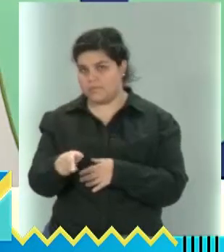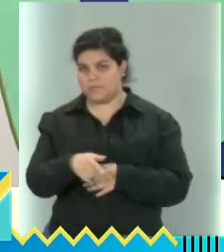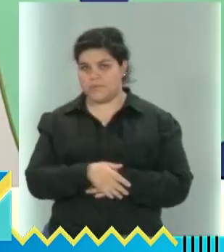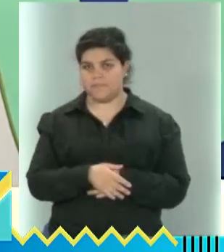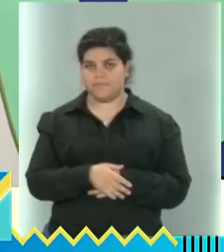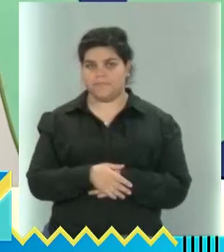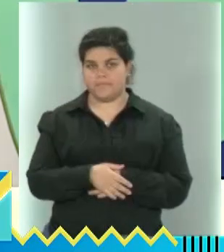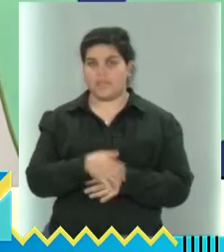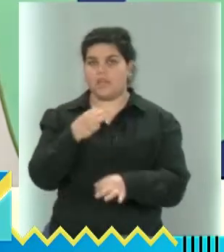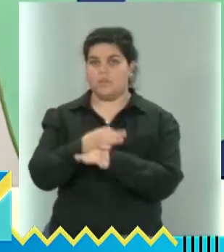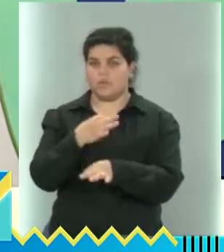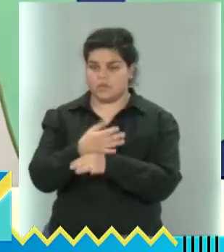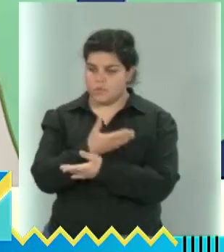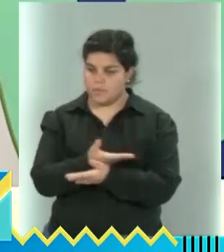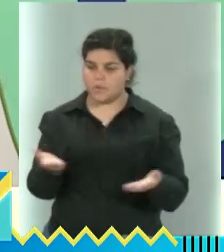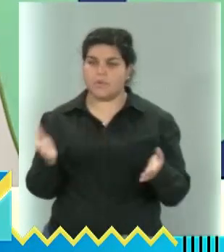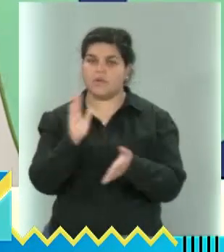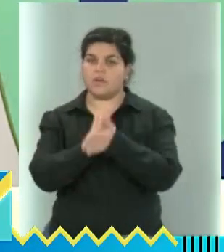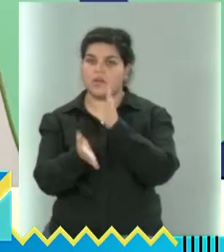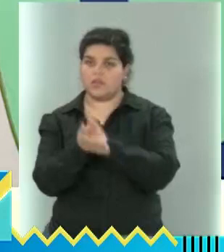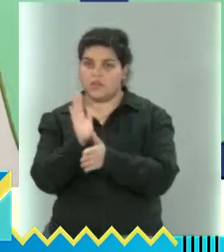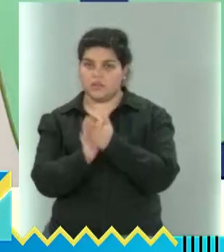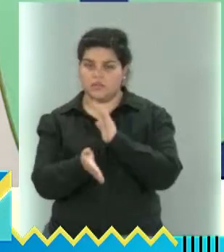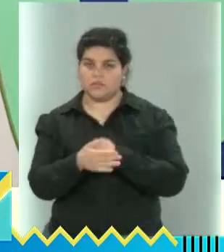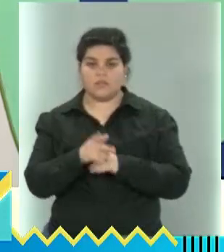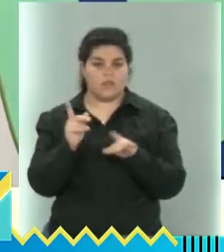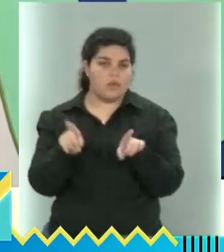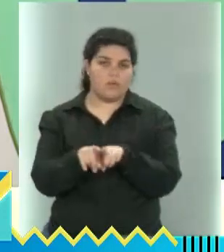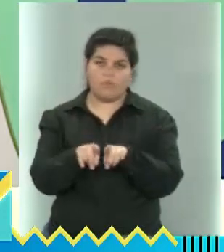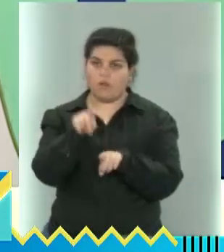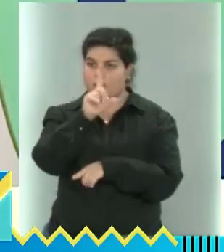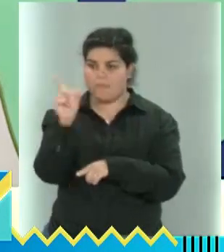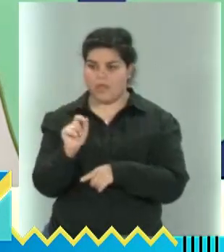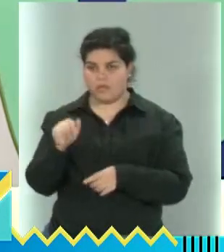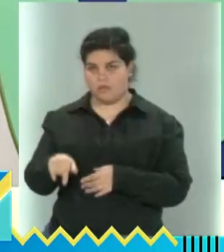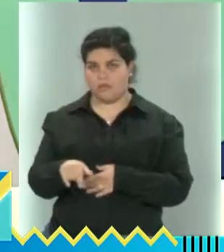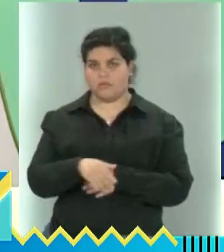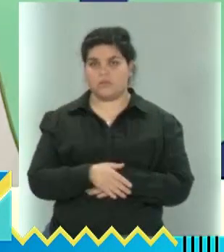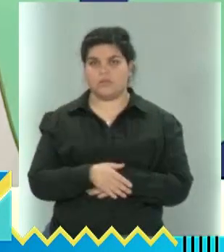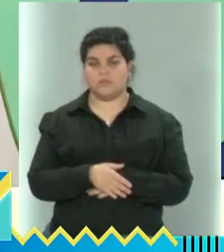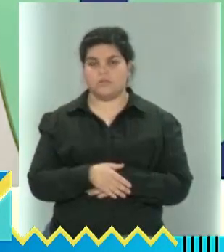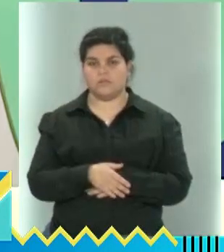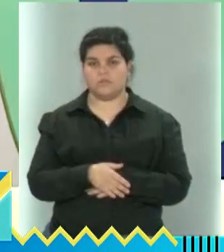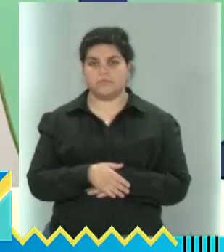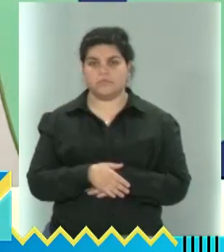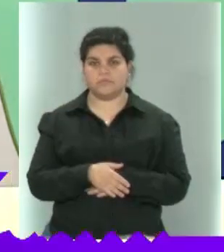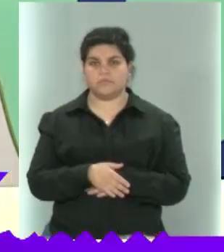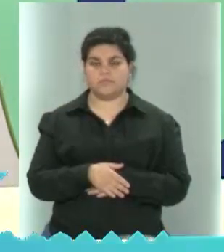La educación pública y gratuita como la tenemos en nuestro país, de alguna